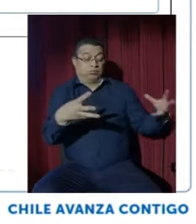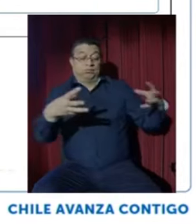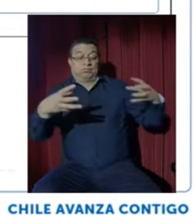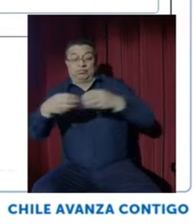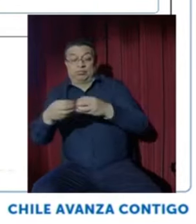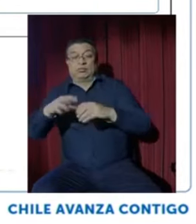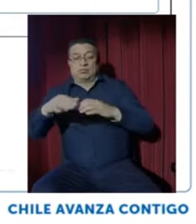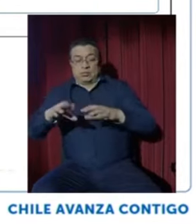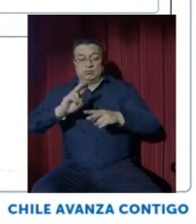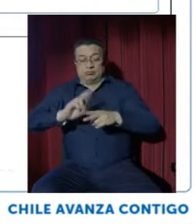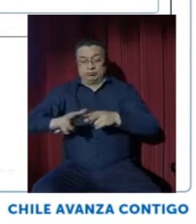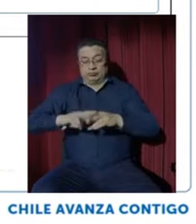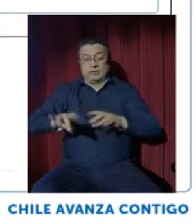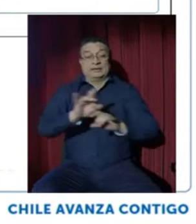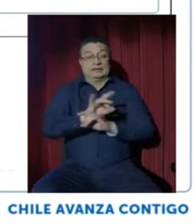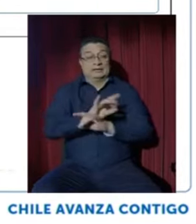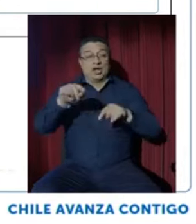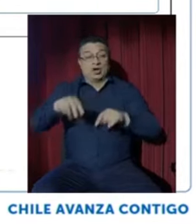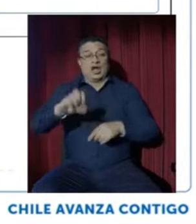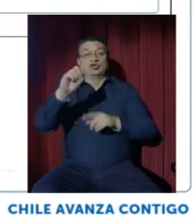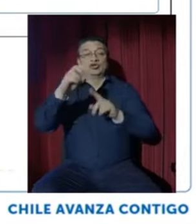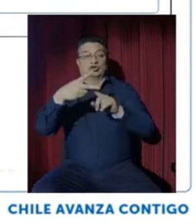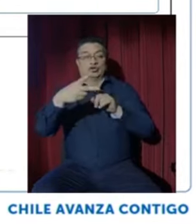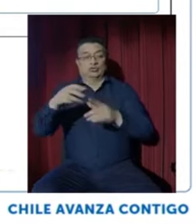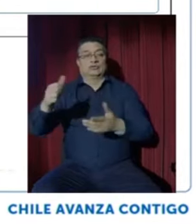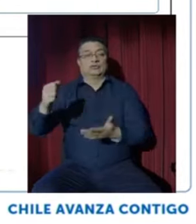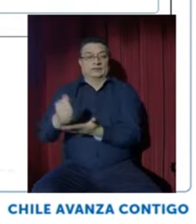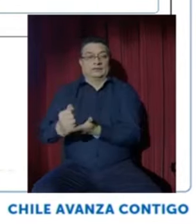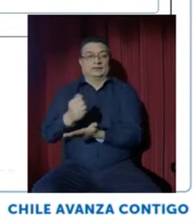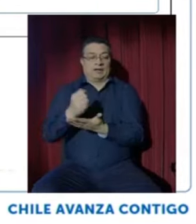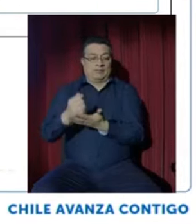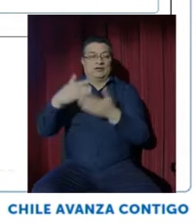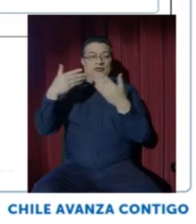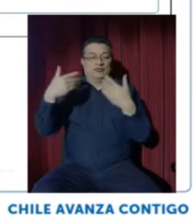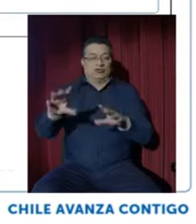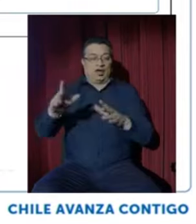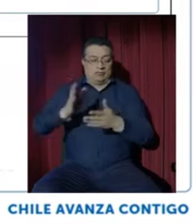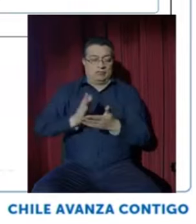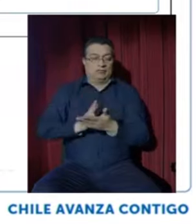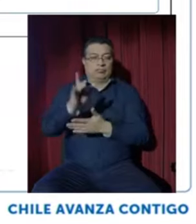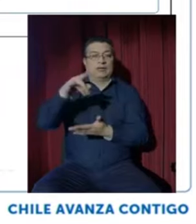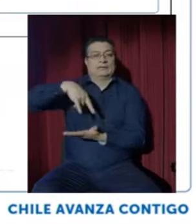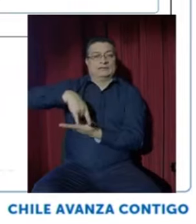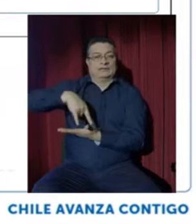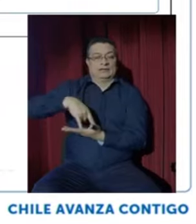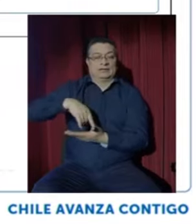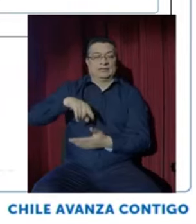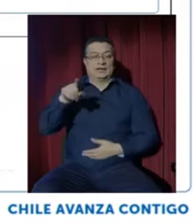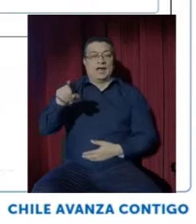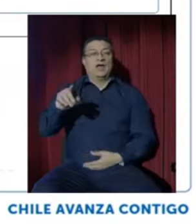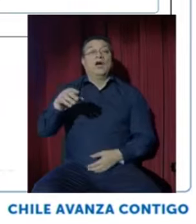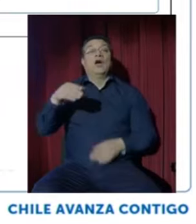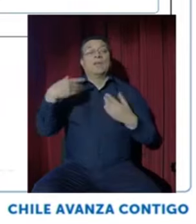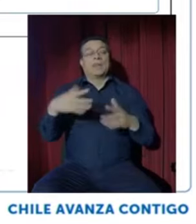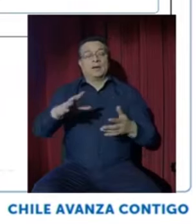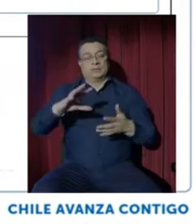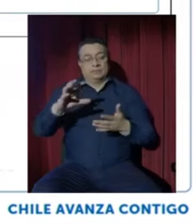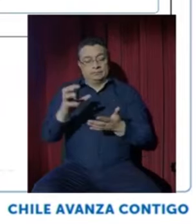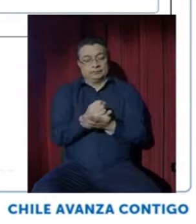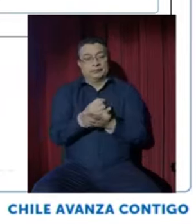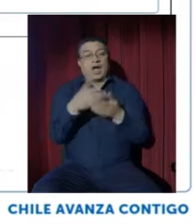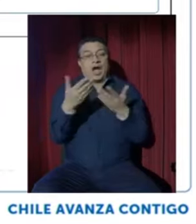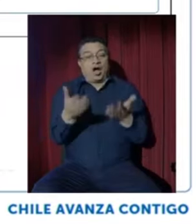bastante estructural que hoy día está en segundo trámite legislativo retomando lo que significa la